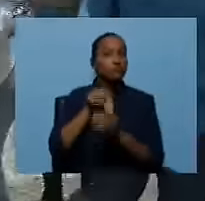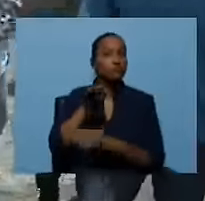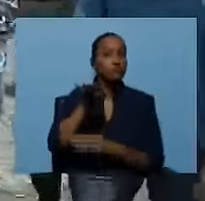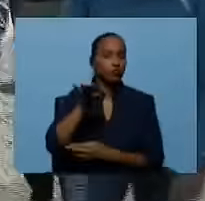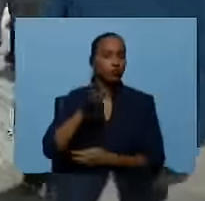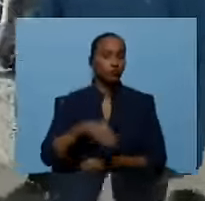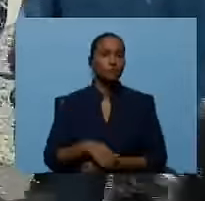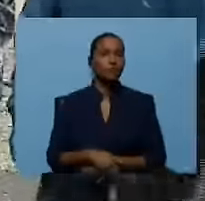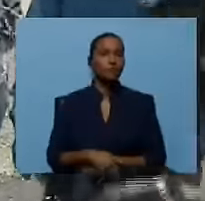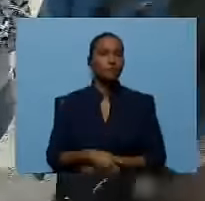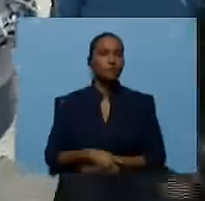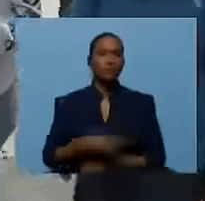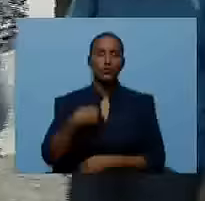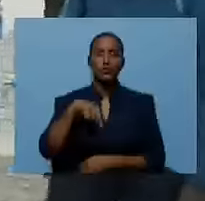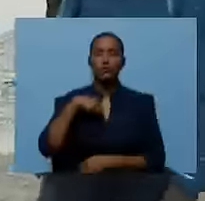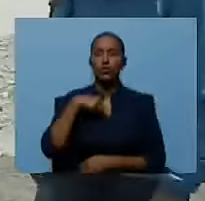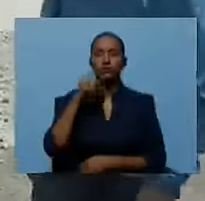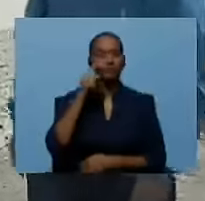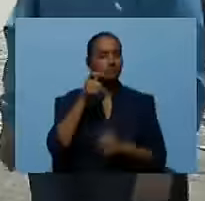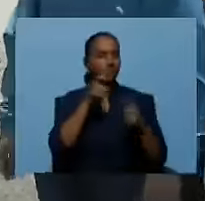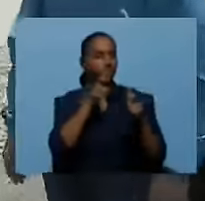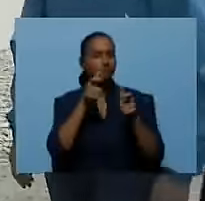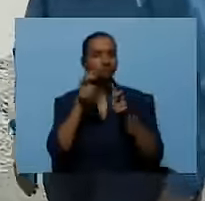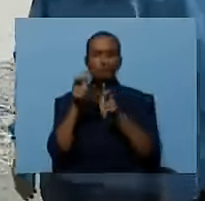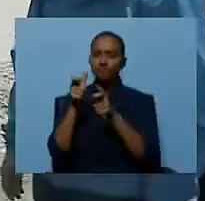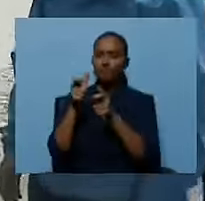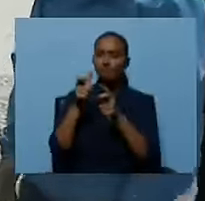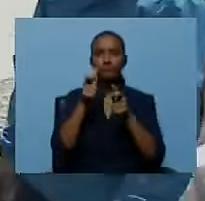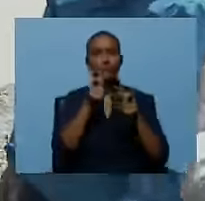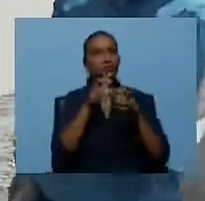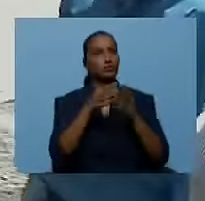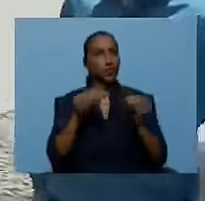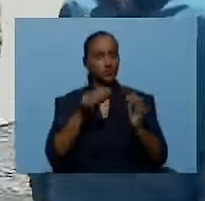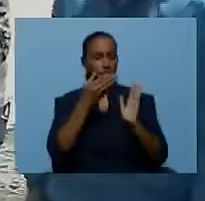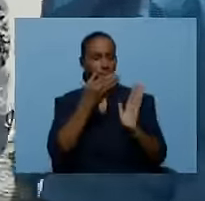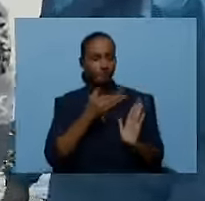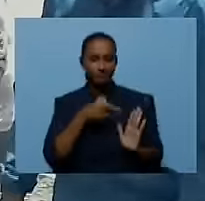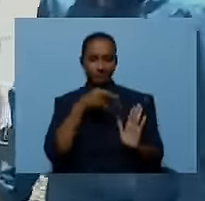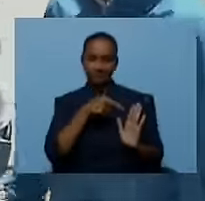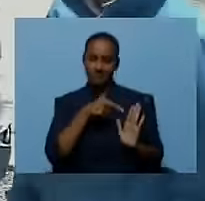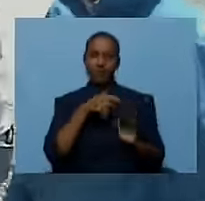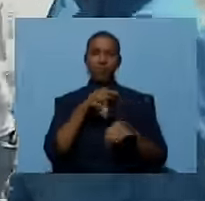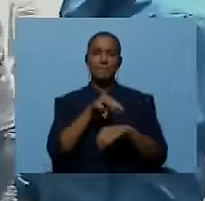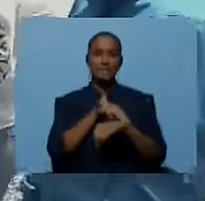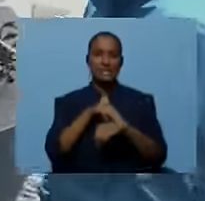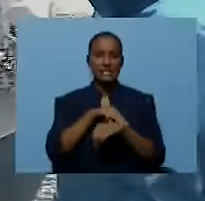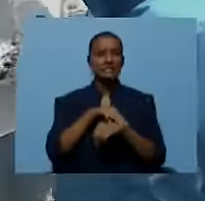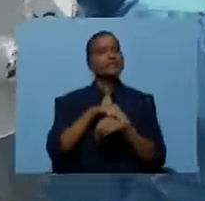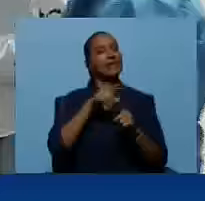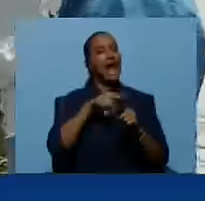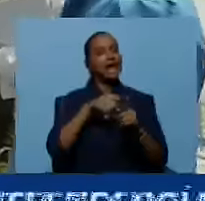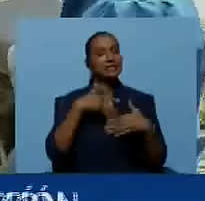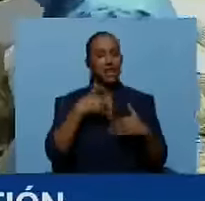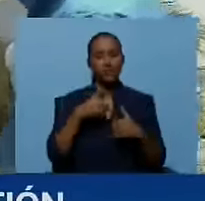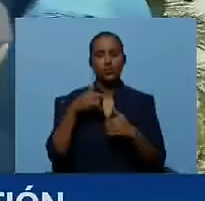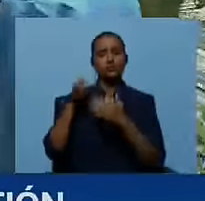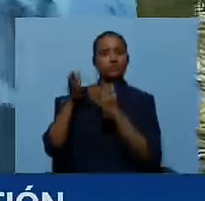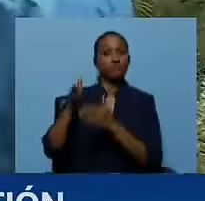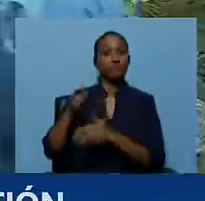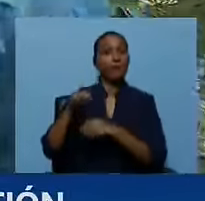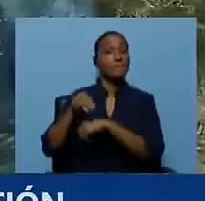Esta es una inspección al futuro, doctora Magali, doctora Gabriela, profesor Silita, la inspección al